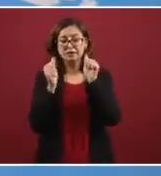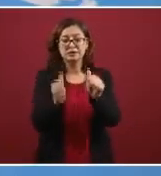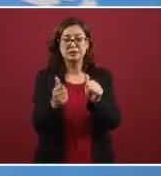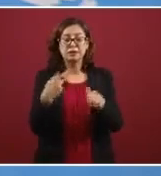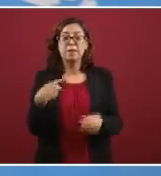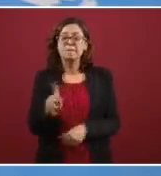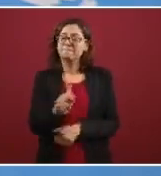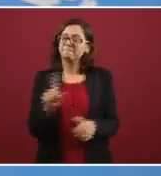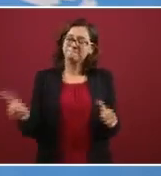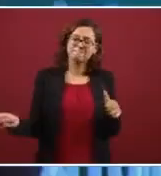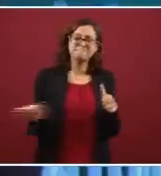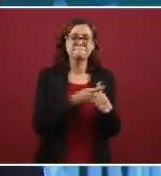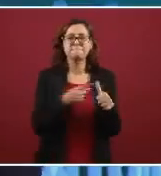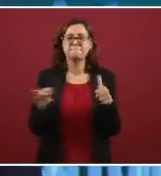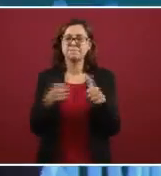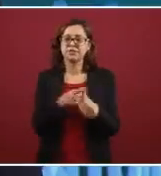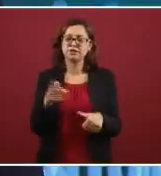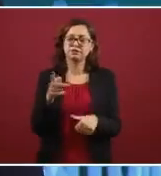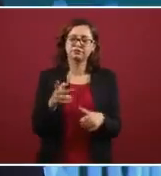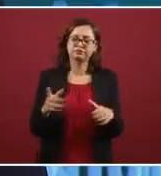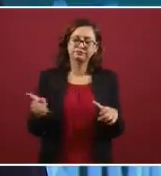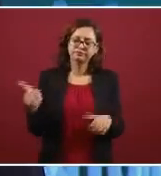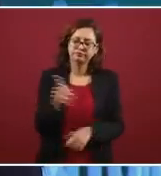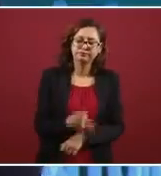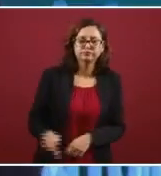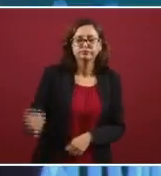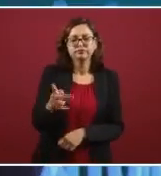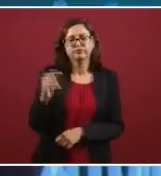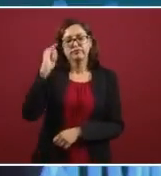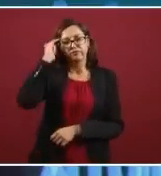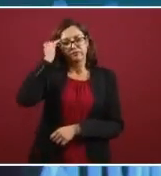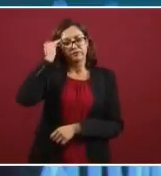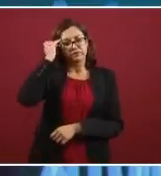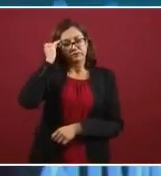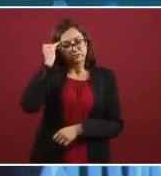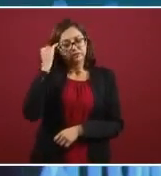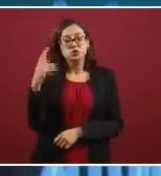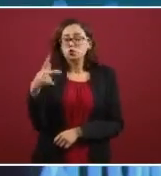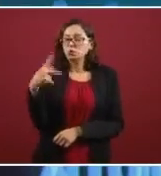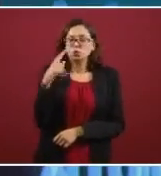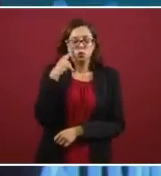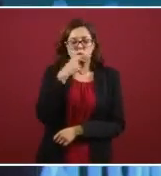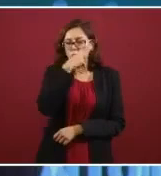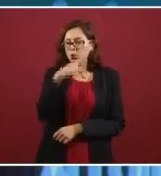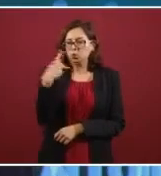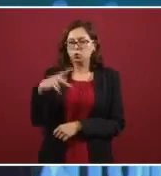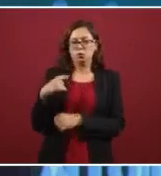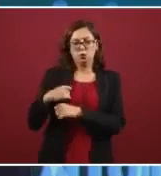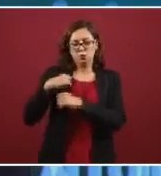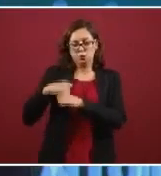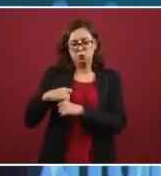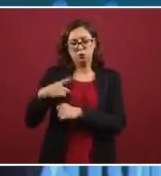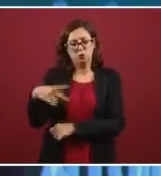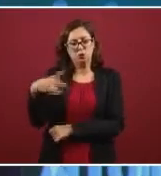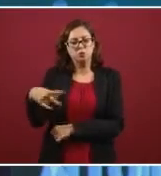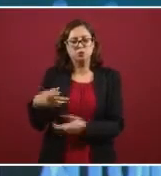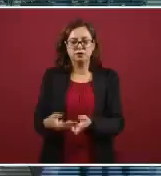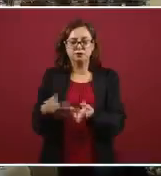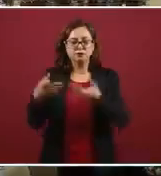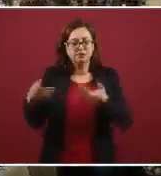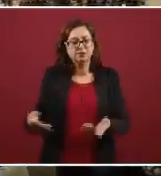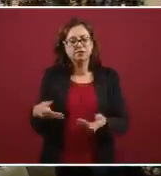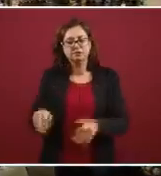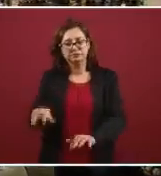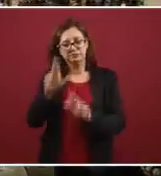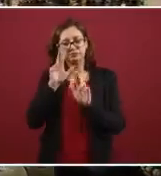los pueblos indígenas. Y el reconocimiento del derecho a su autodeterminación, a la preservación de sus territorios,